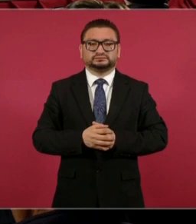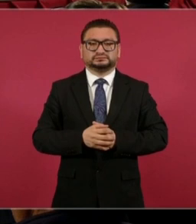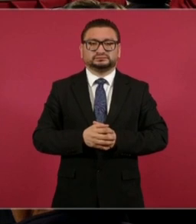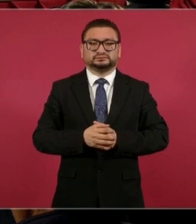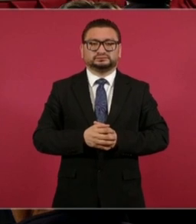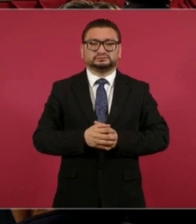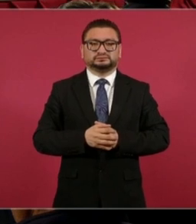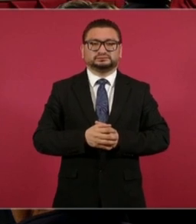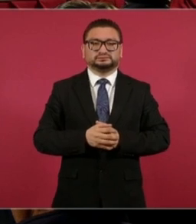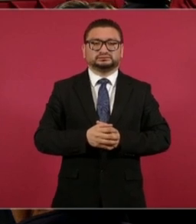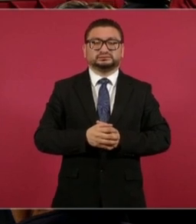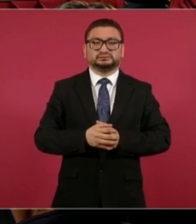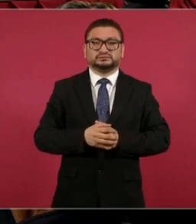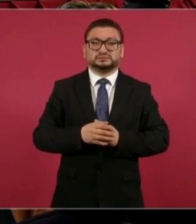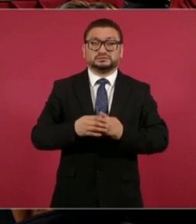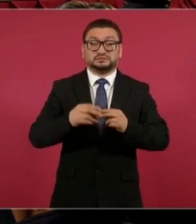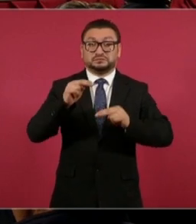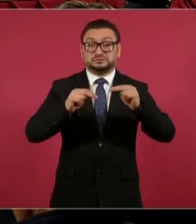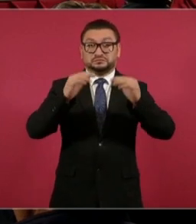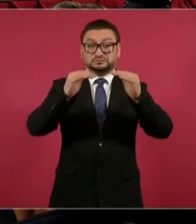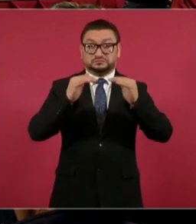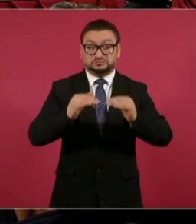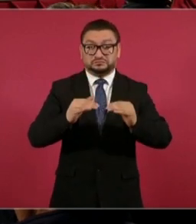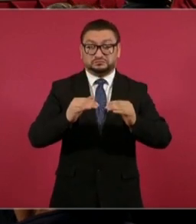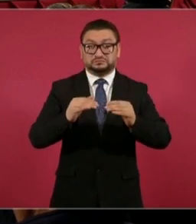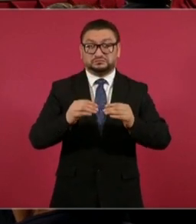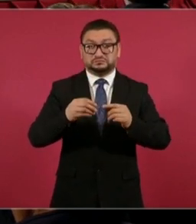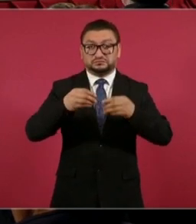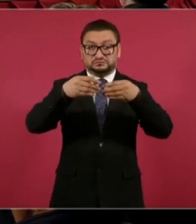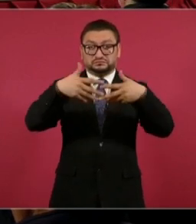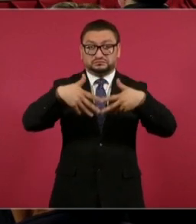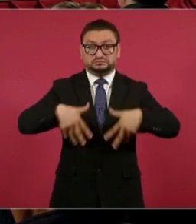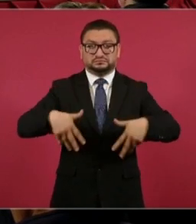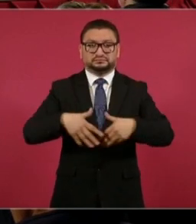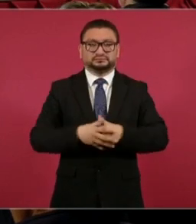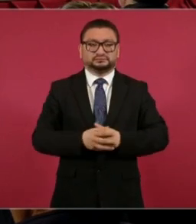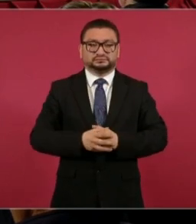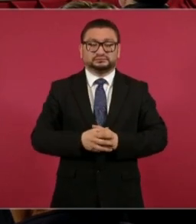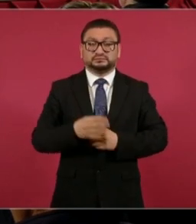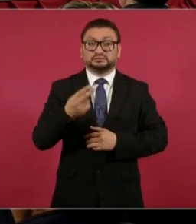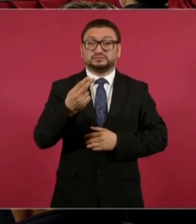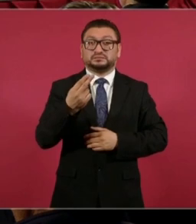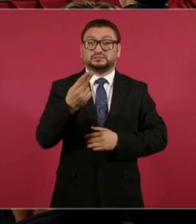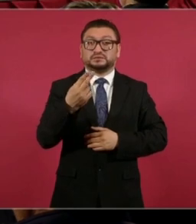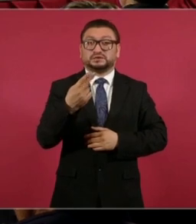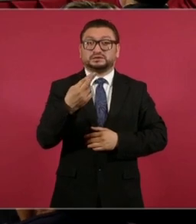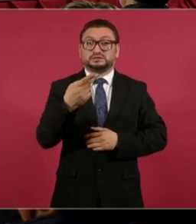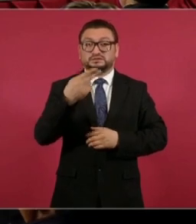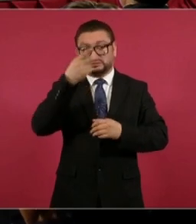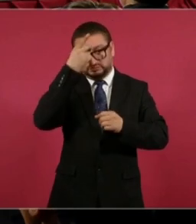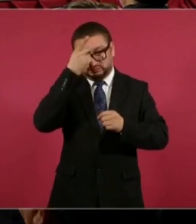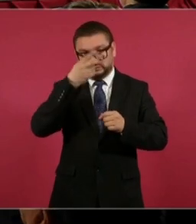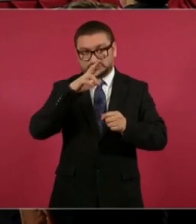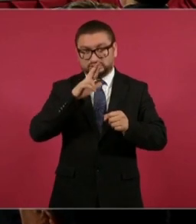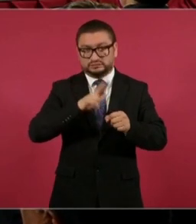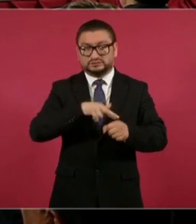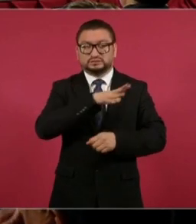100,000 más son 25 direcciones generales 25 direcciones